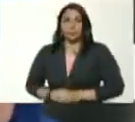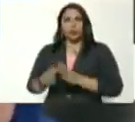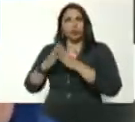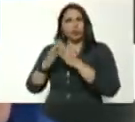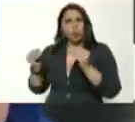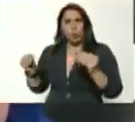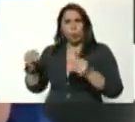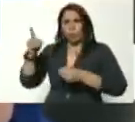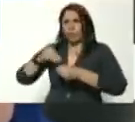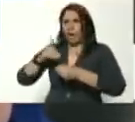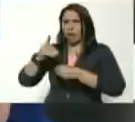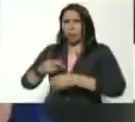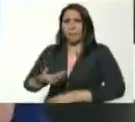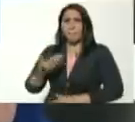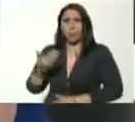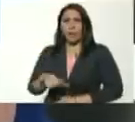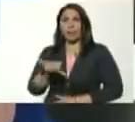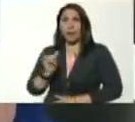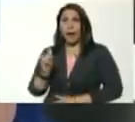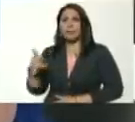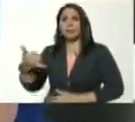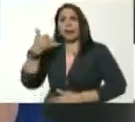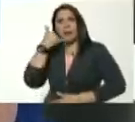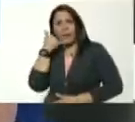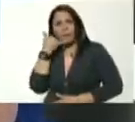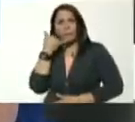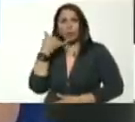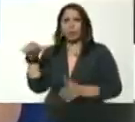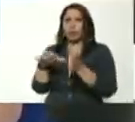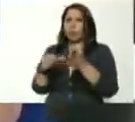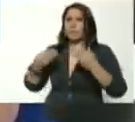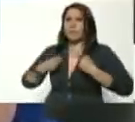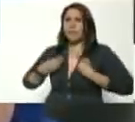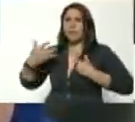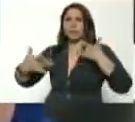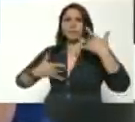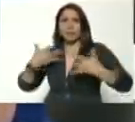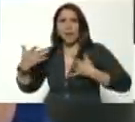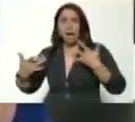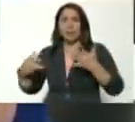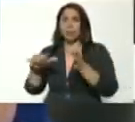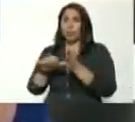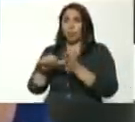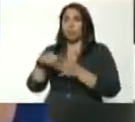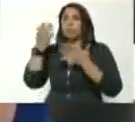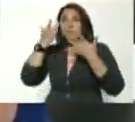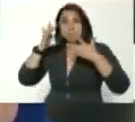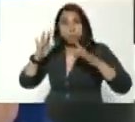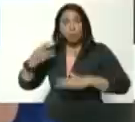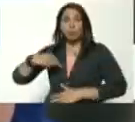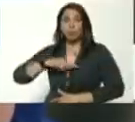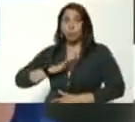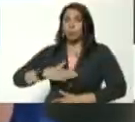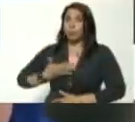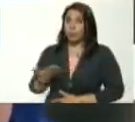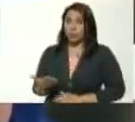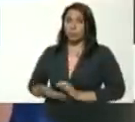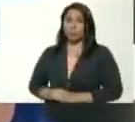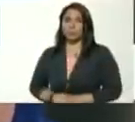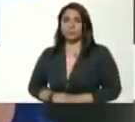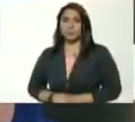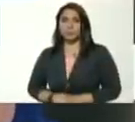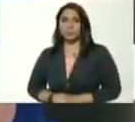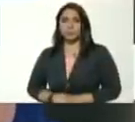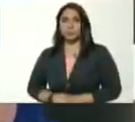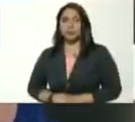los datos importantes de teléfono, dirección y actividades en las que probablemente nosotros pudimos haber sido expuestos al